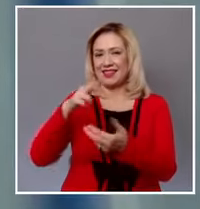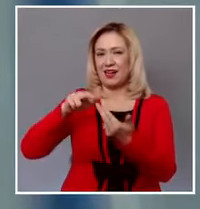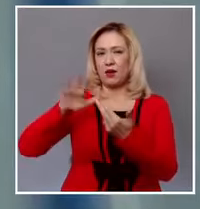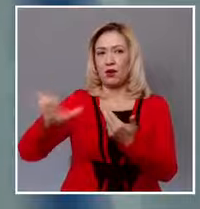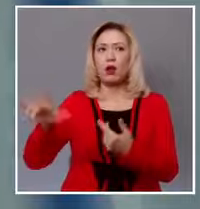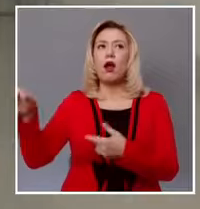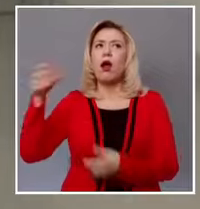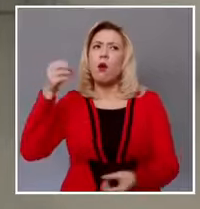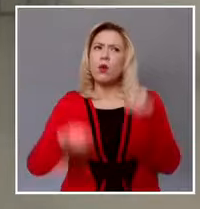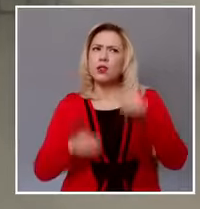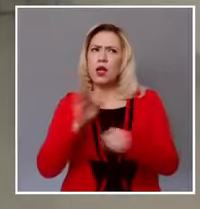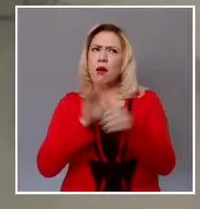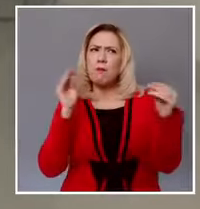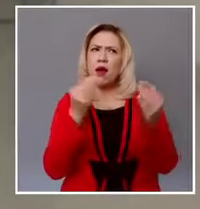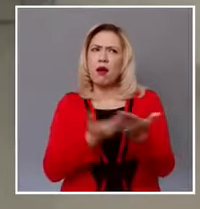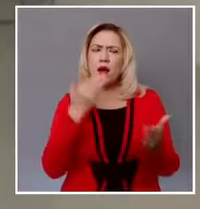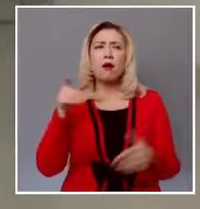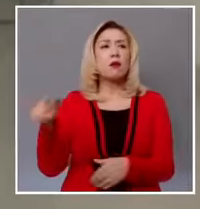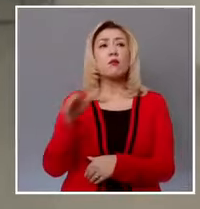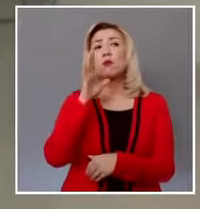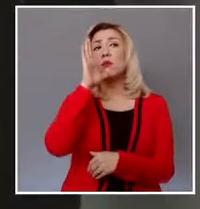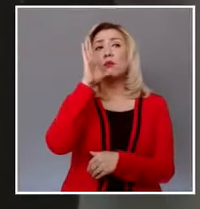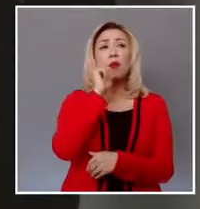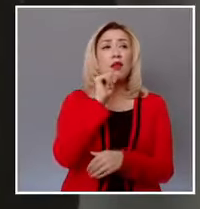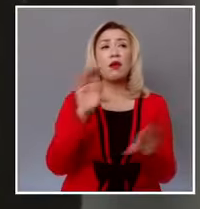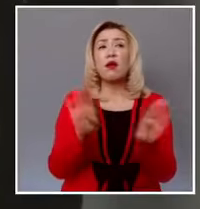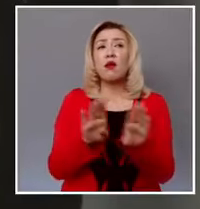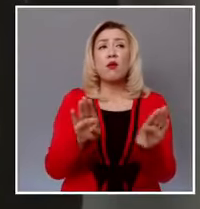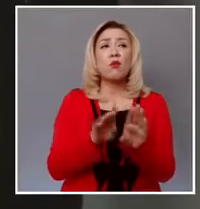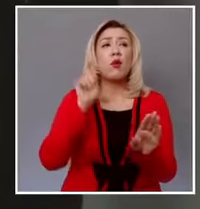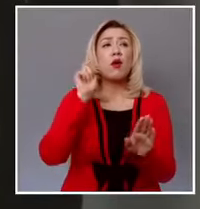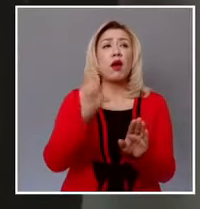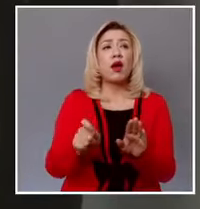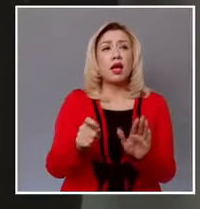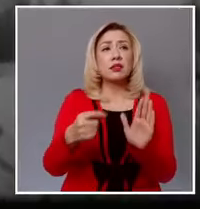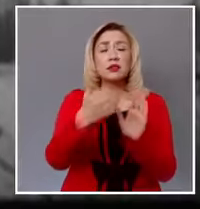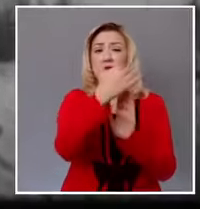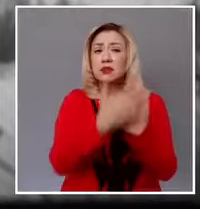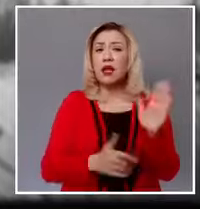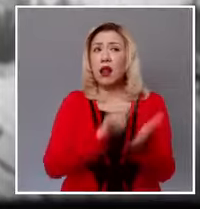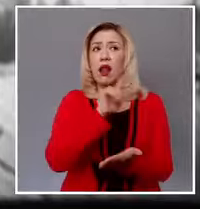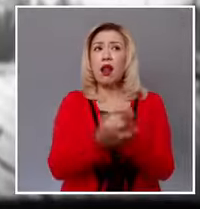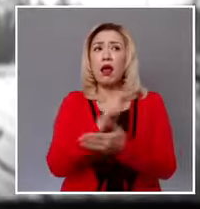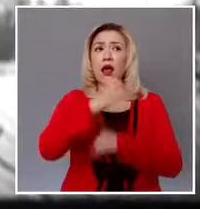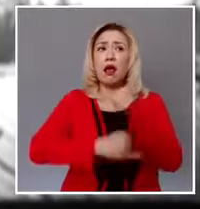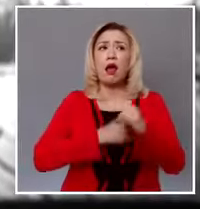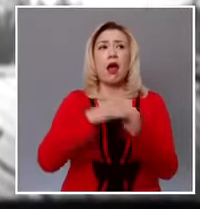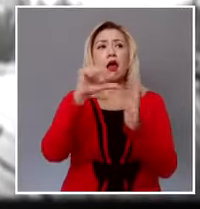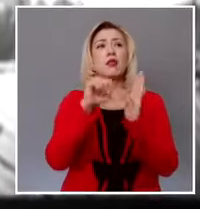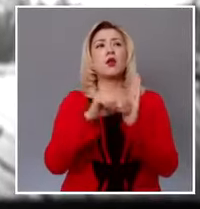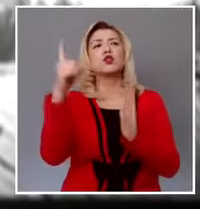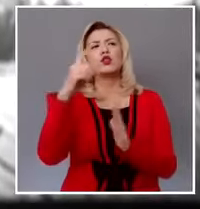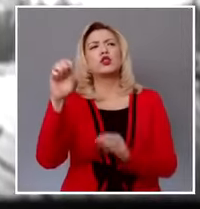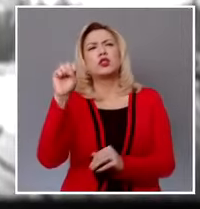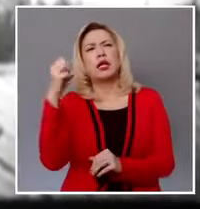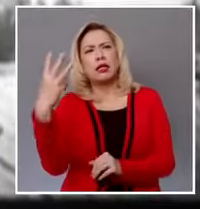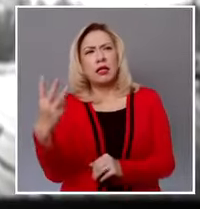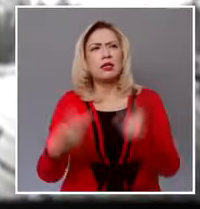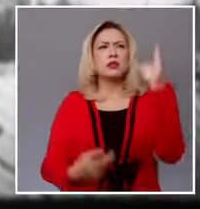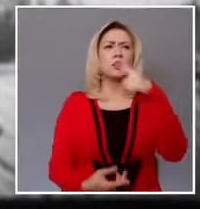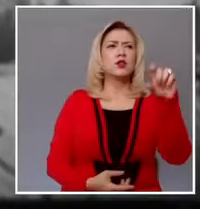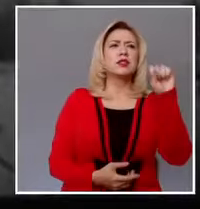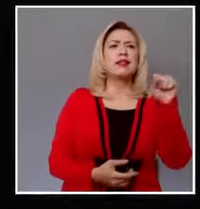realizar un control de convencionalidad ex oficio de los artículos 163 y 166, primer párrafo,